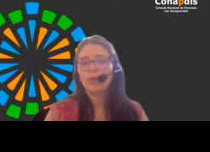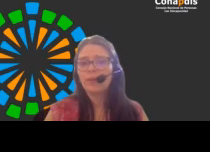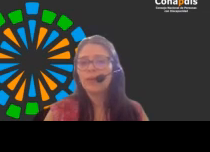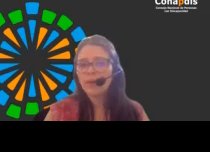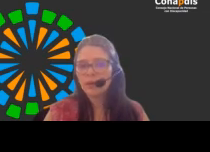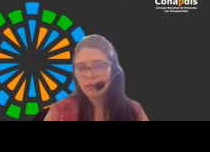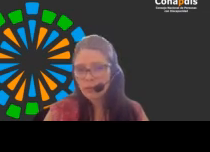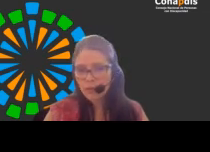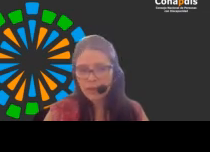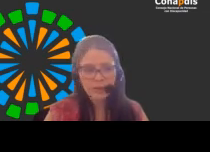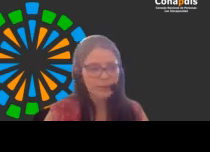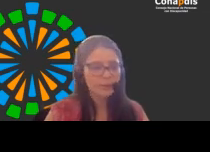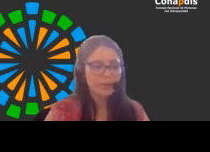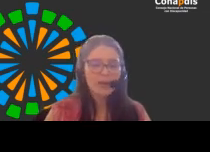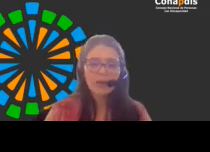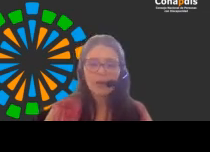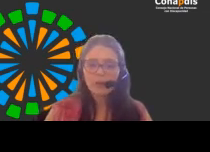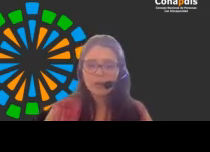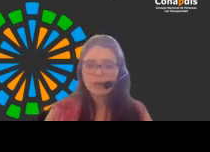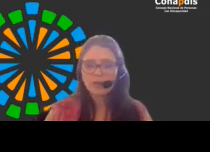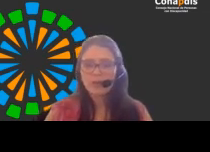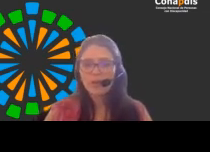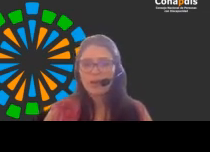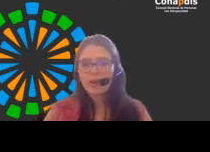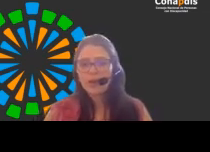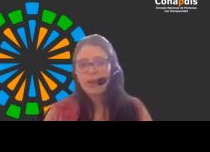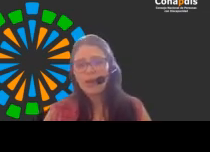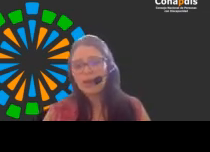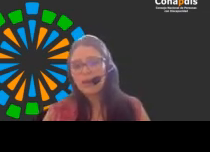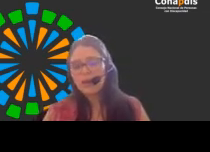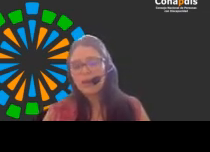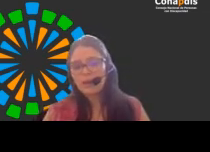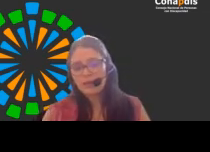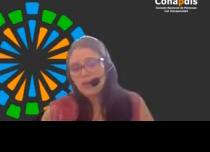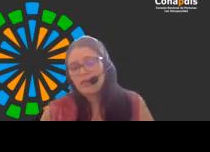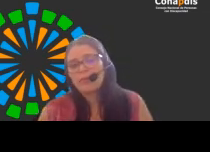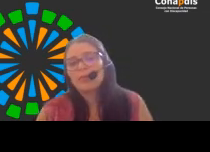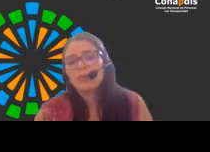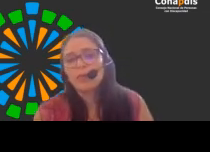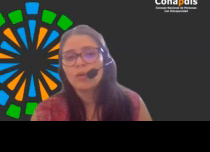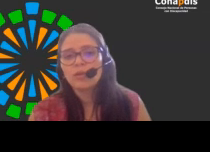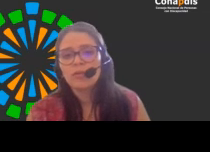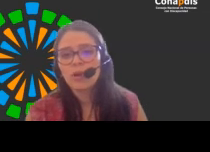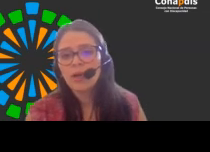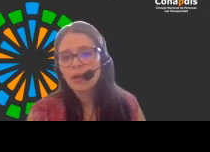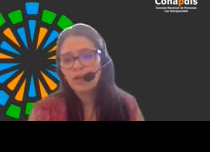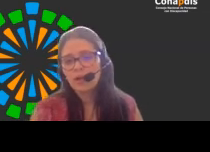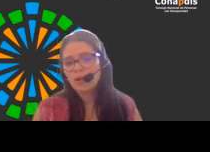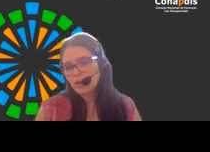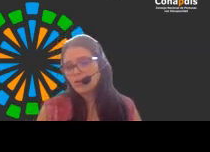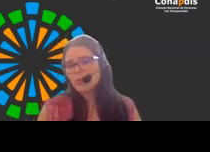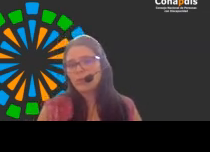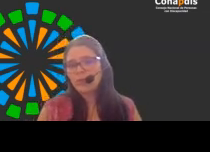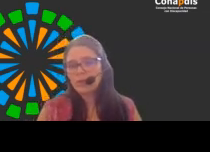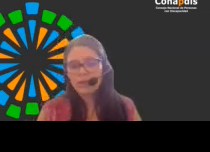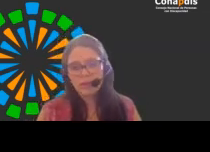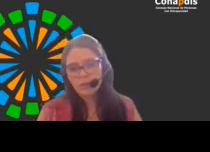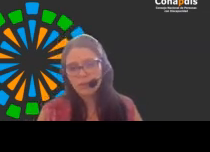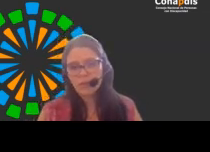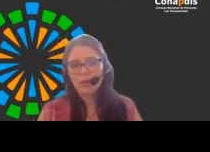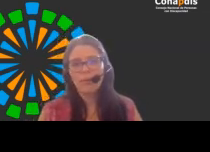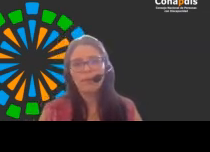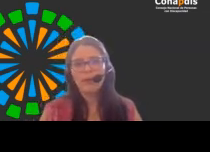nacional donde viven las personas entonces la información nos arroja datos